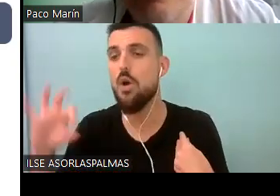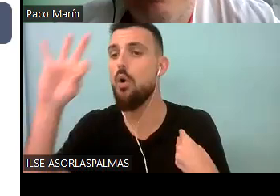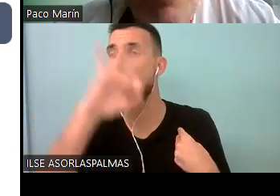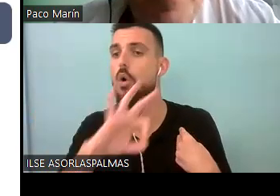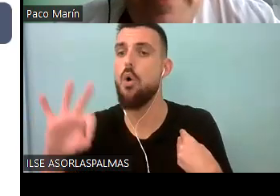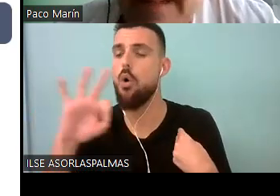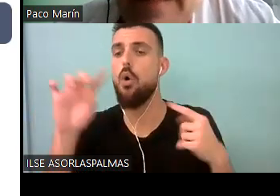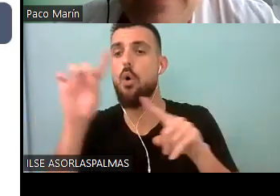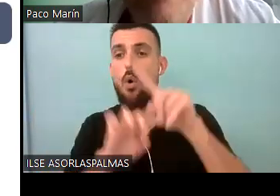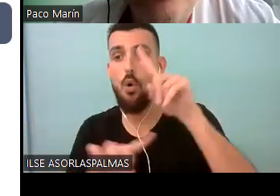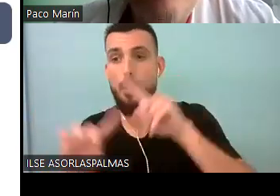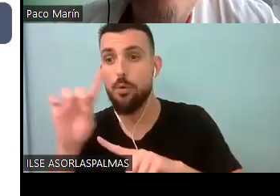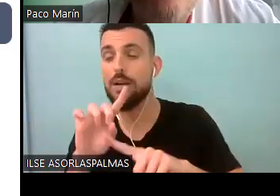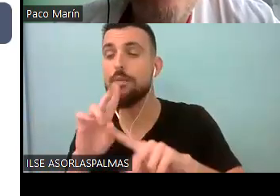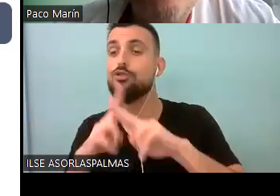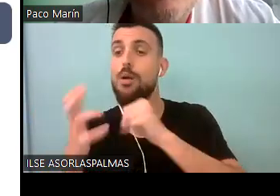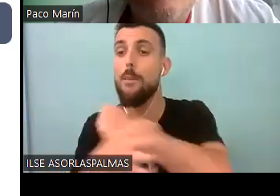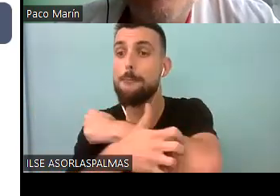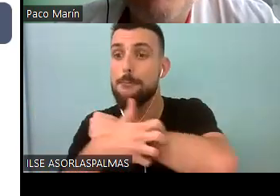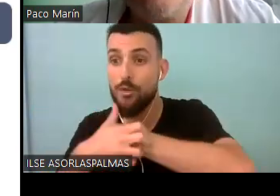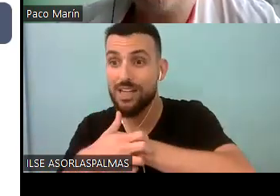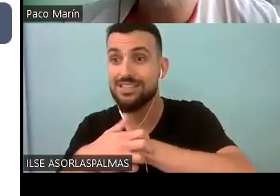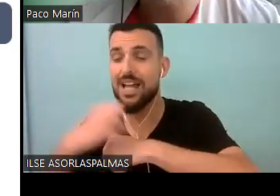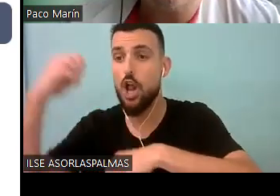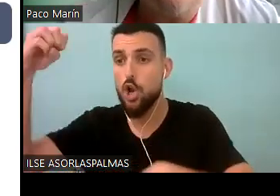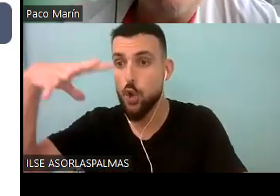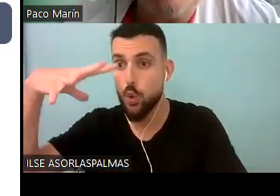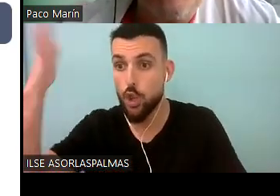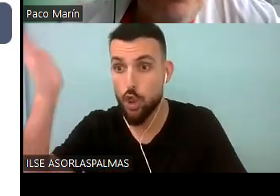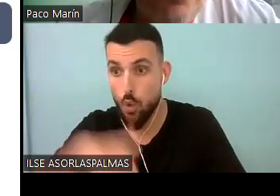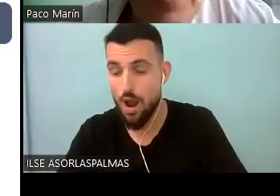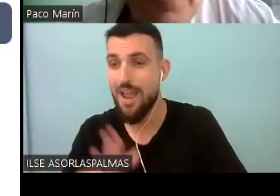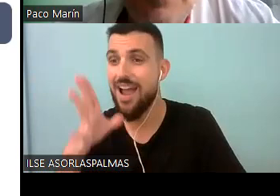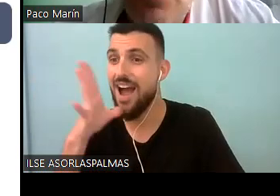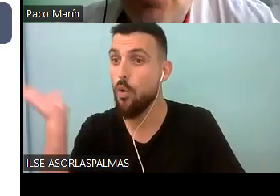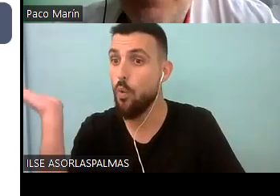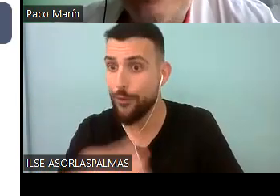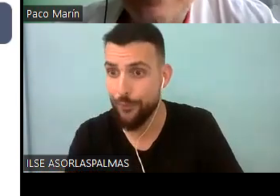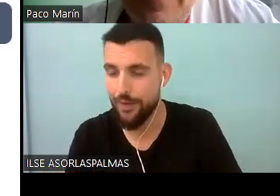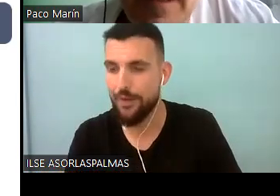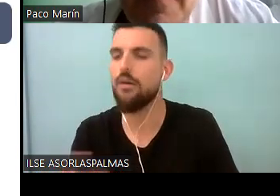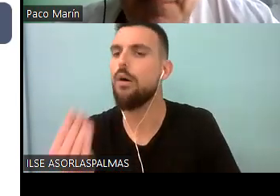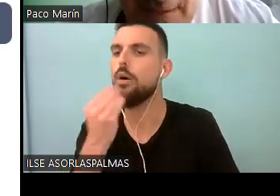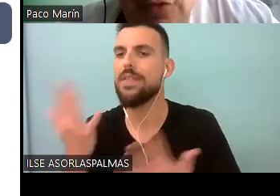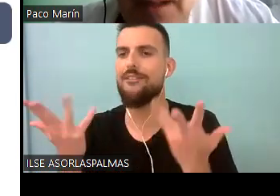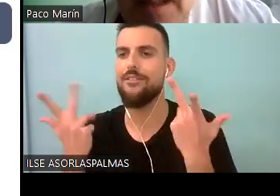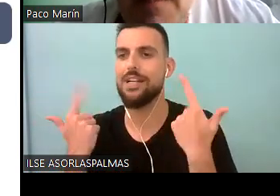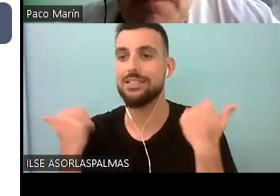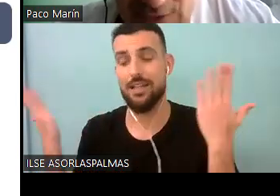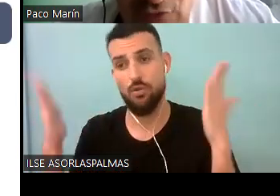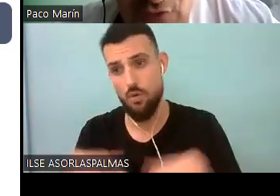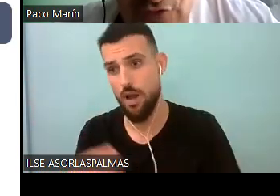con pobreza energética, por ejemplo, o tiene problemas a la hora de abastecerse de alimentos frescos y demás, suele ingerir menos